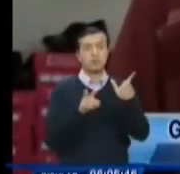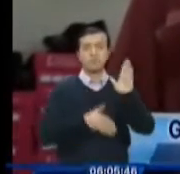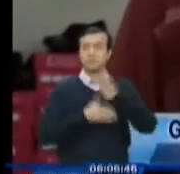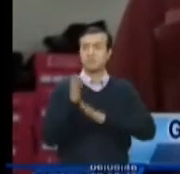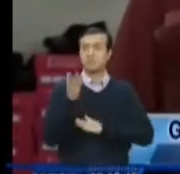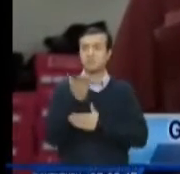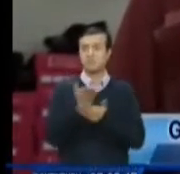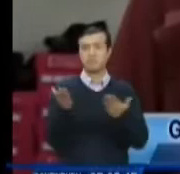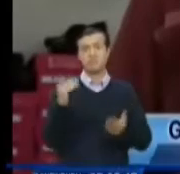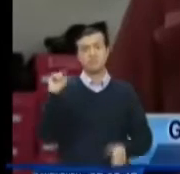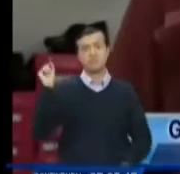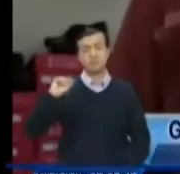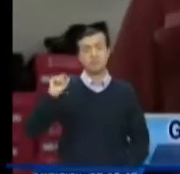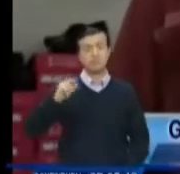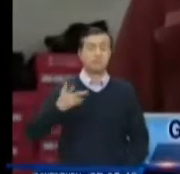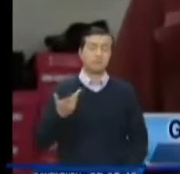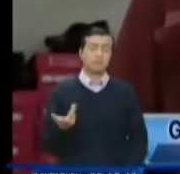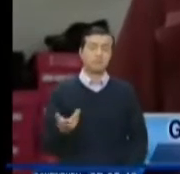encontró quizás